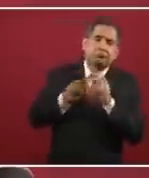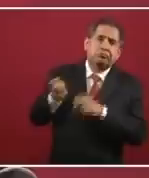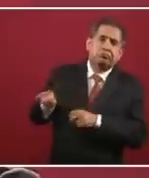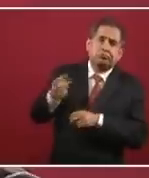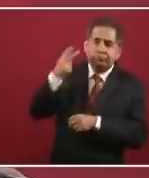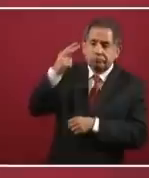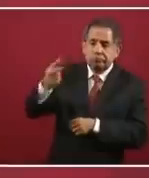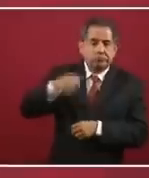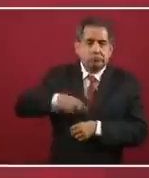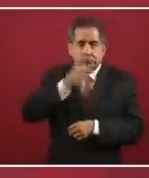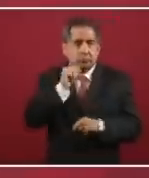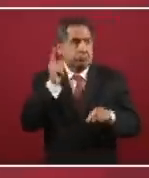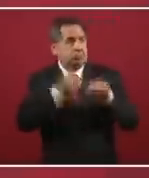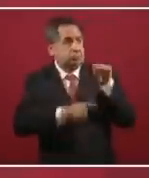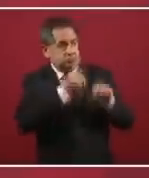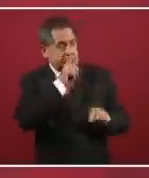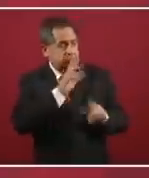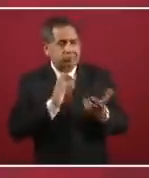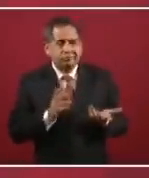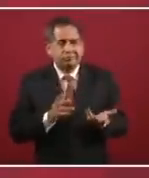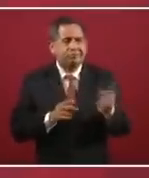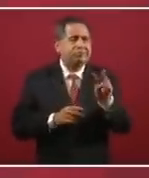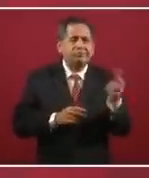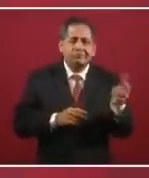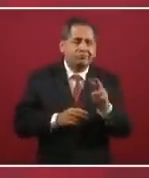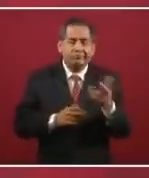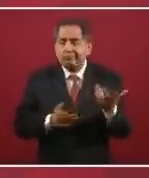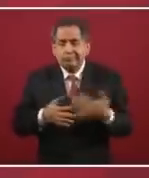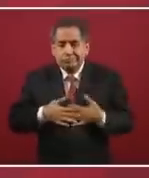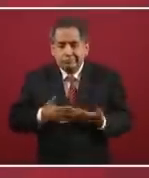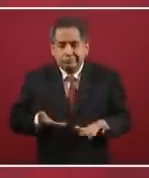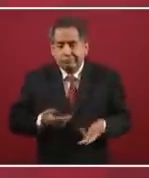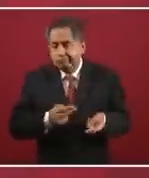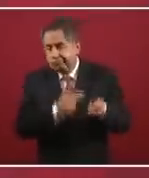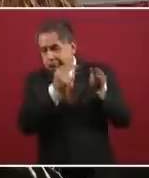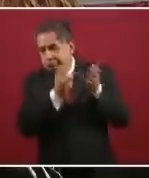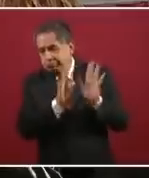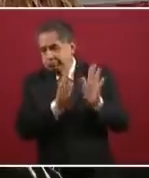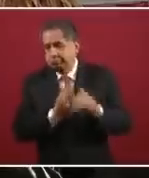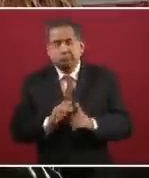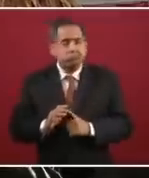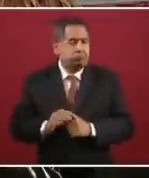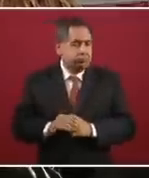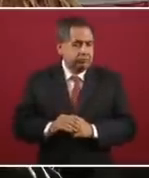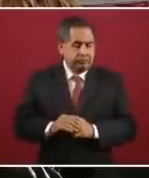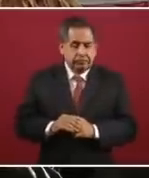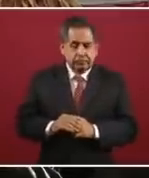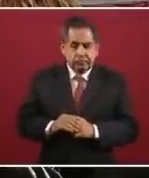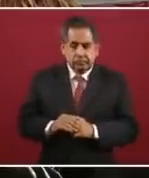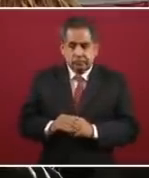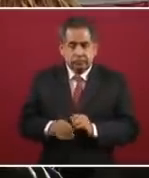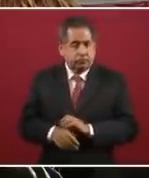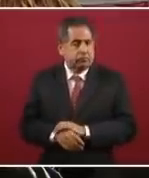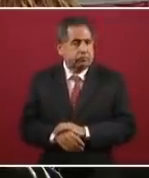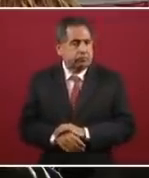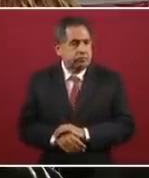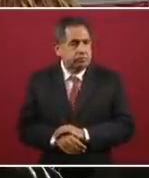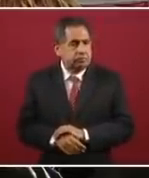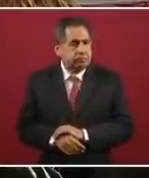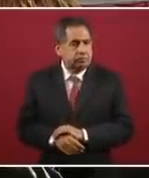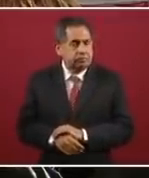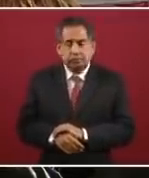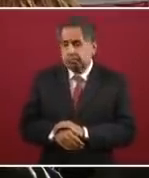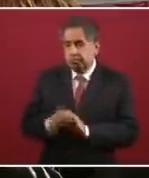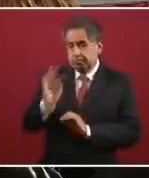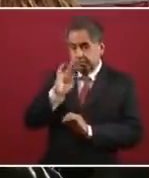podemos regular eso, unos y otros. ¿Qué estamos tratando de hacer? Pues que antes de que la contienda